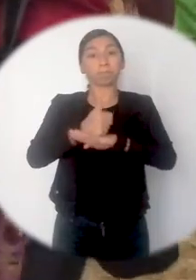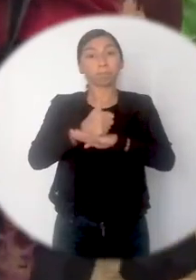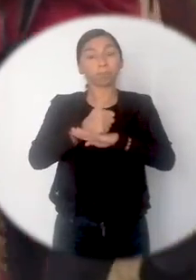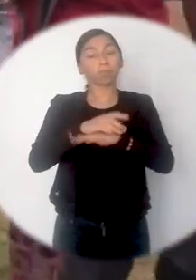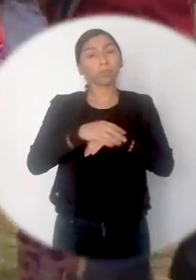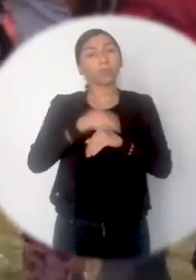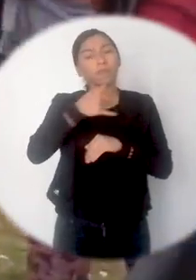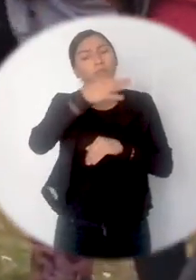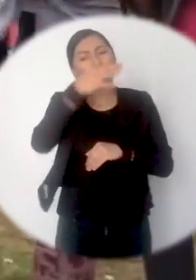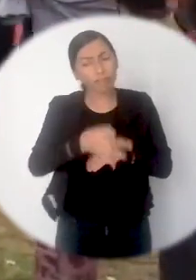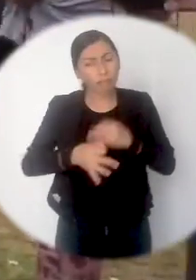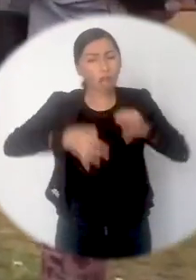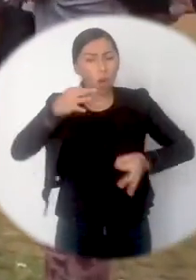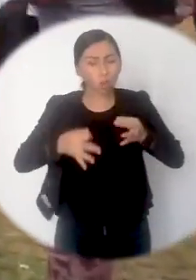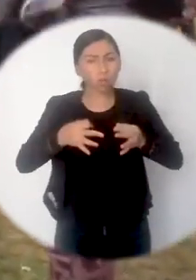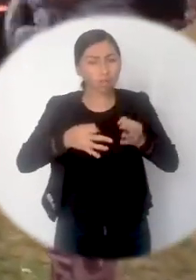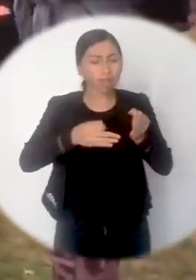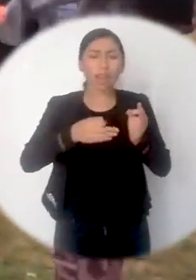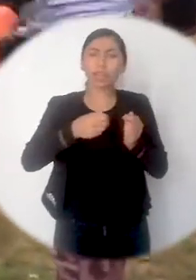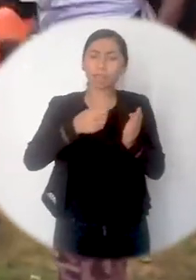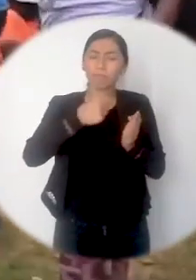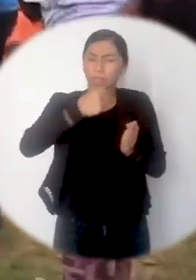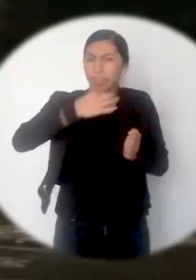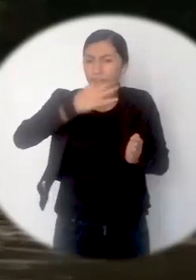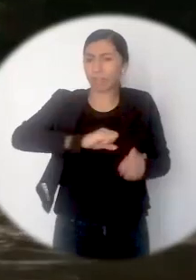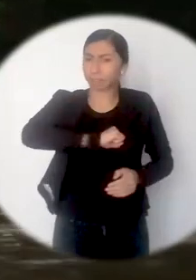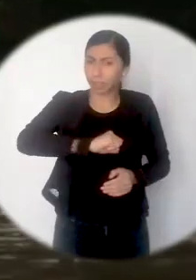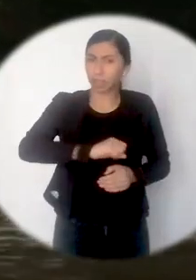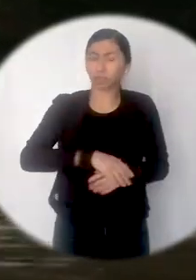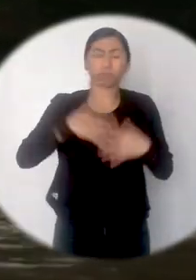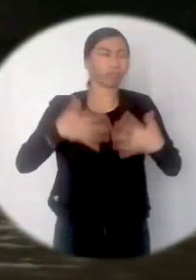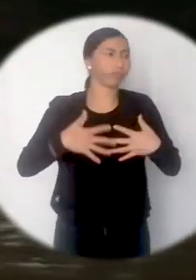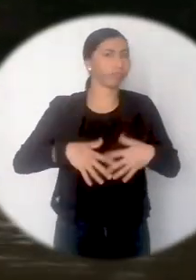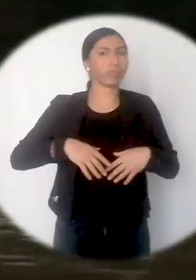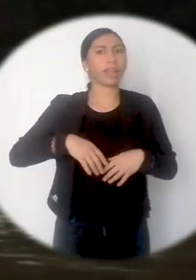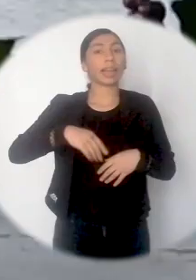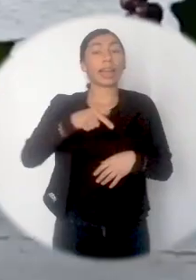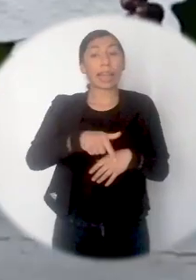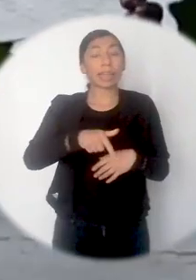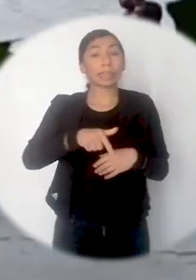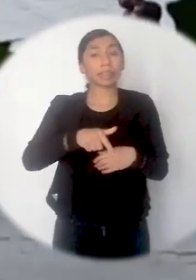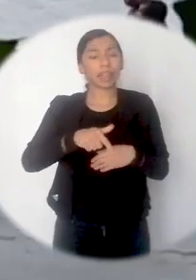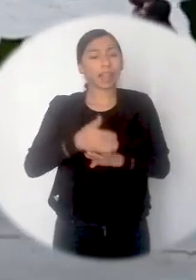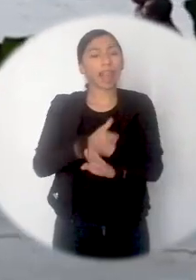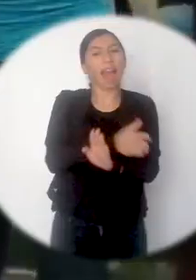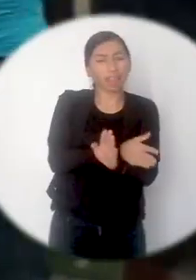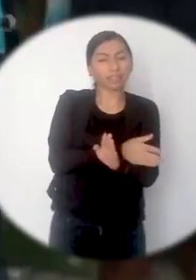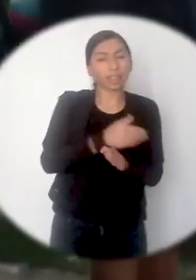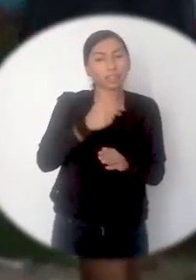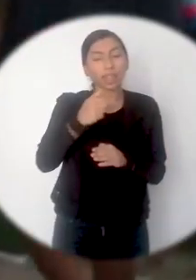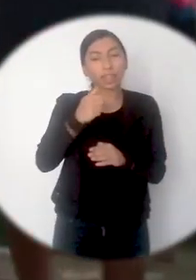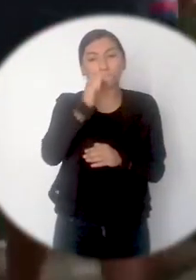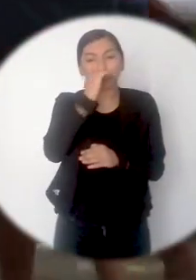Para el director de la Unidad para las Víctimas, la verdad, la justicia y las garantías de no repetición tienen que ver con asumir que sí existió el hecho de